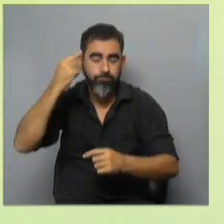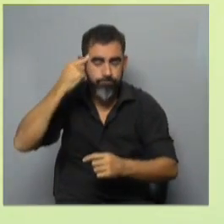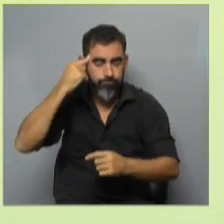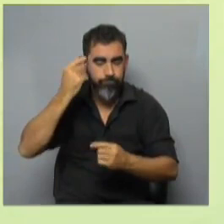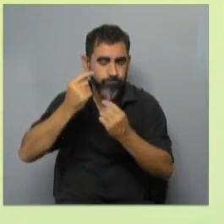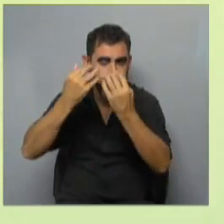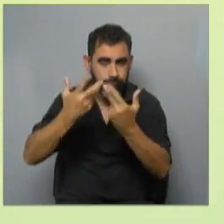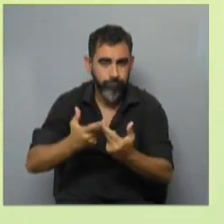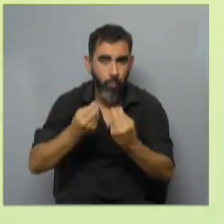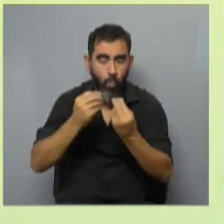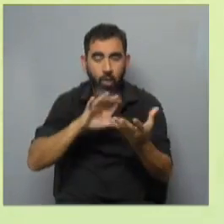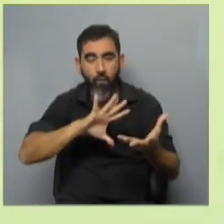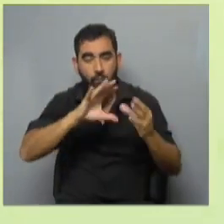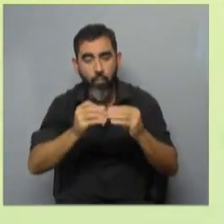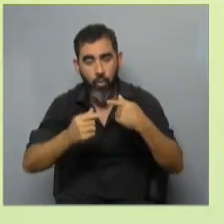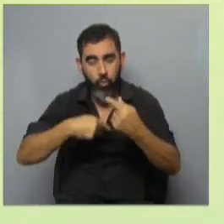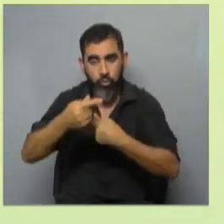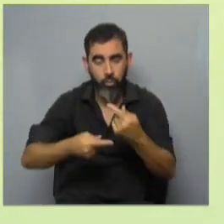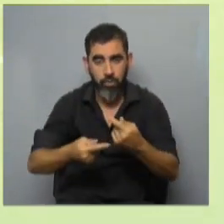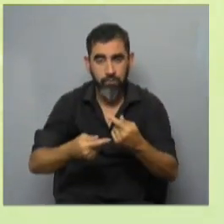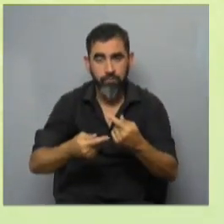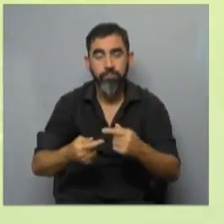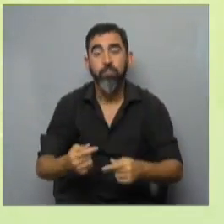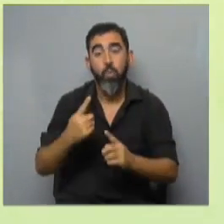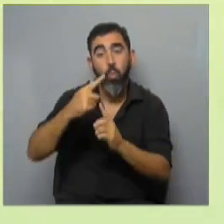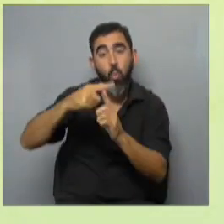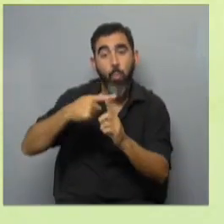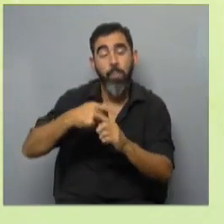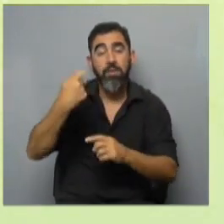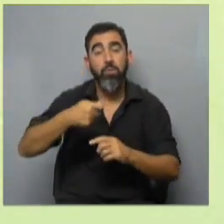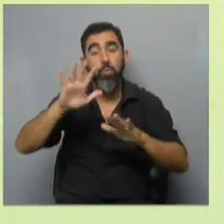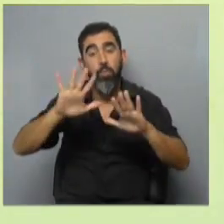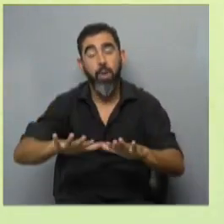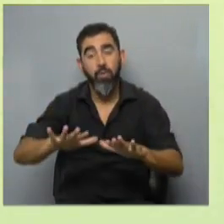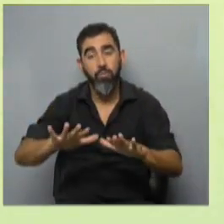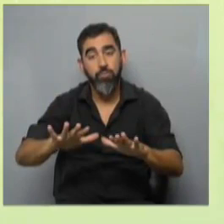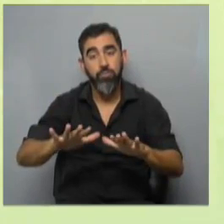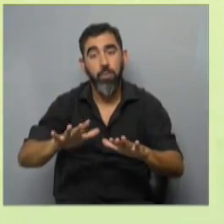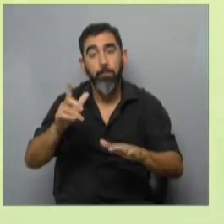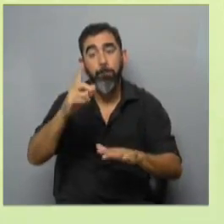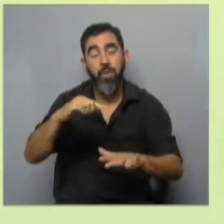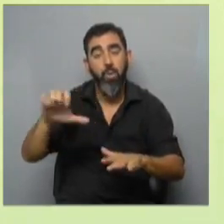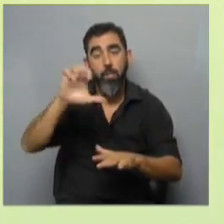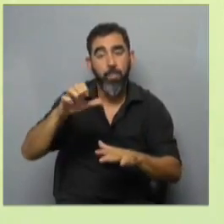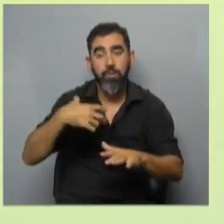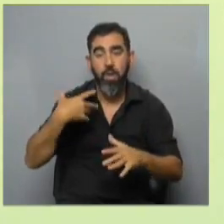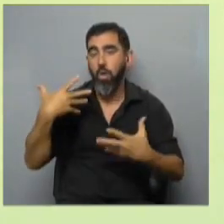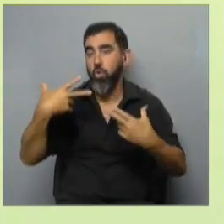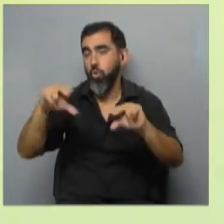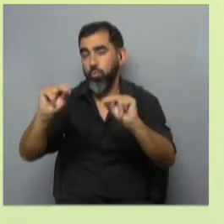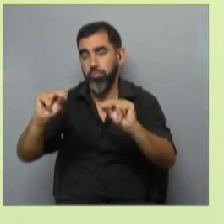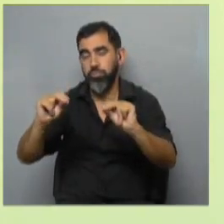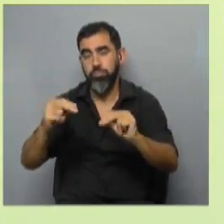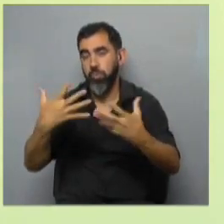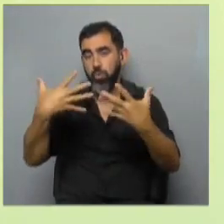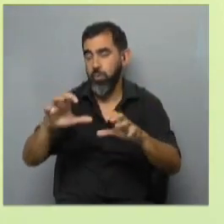y ver los caminos a llevar nacemos en ese mes un seguro de pago alternativo y la empresa se cerró a los bandos conjuntamente